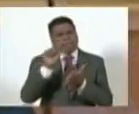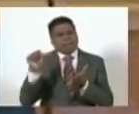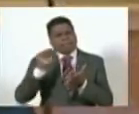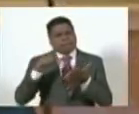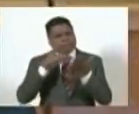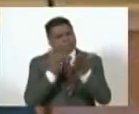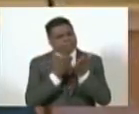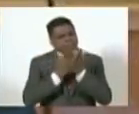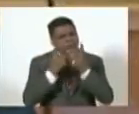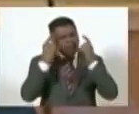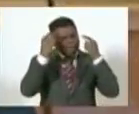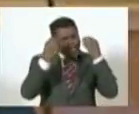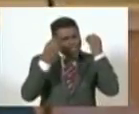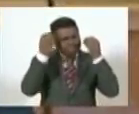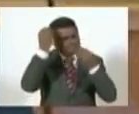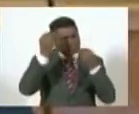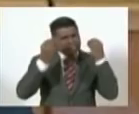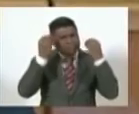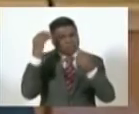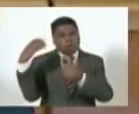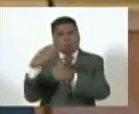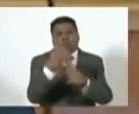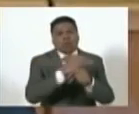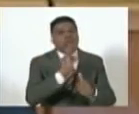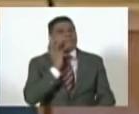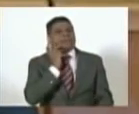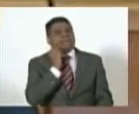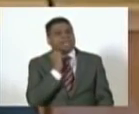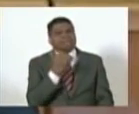las experiencias, los logros, los errores,